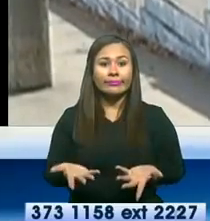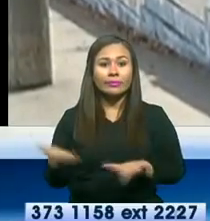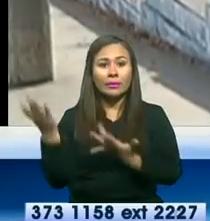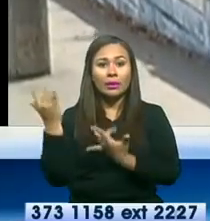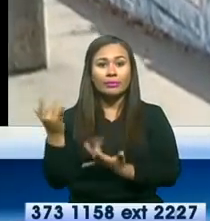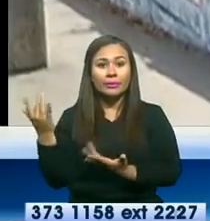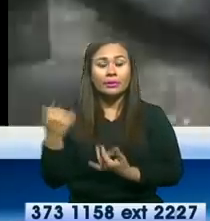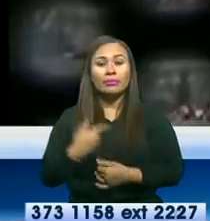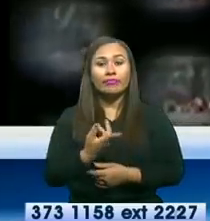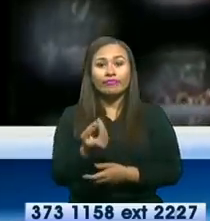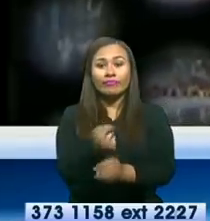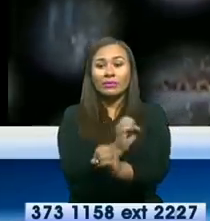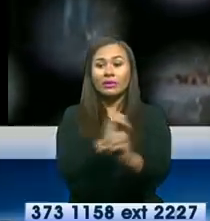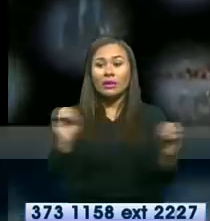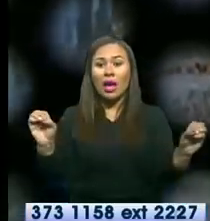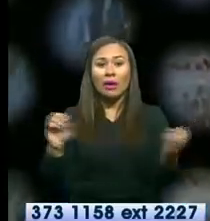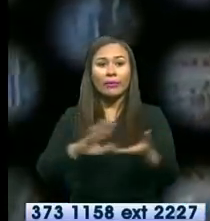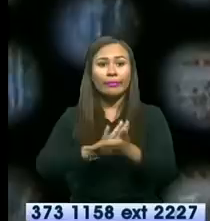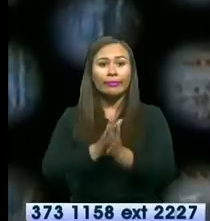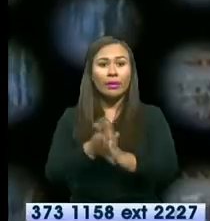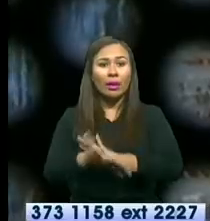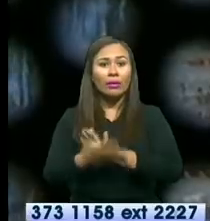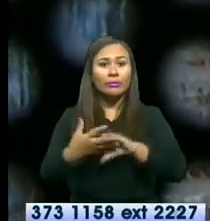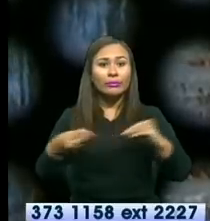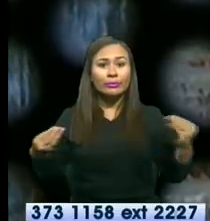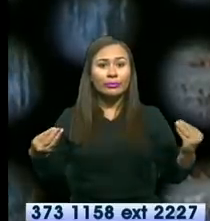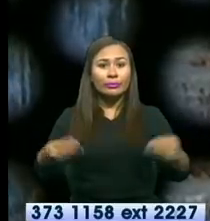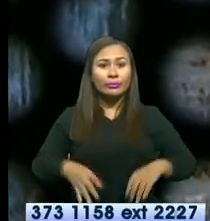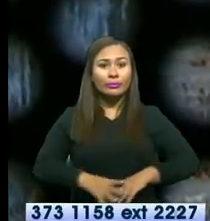impunidad, informó Jorge Escobar.